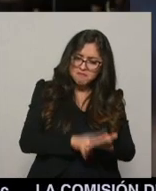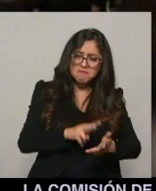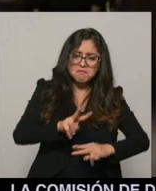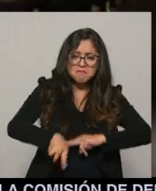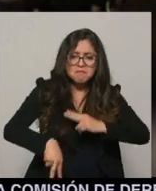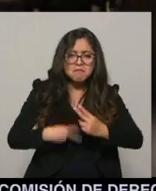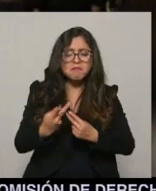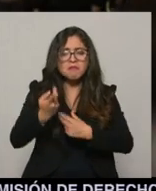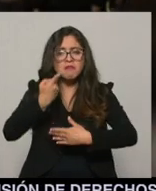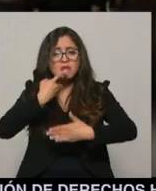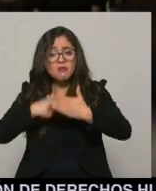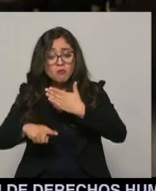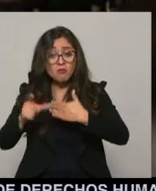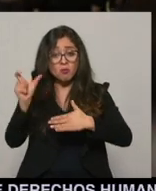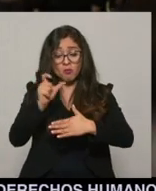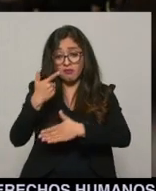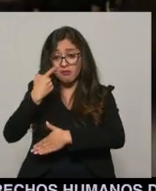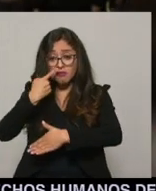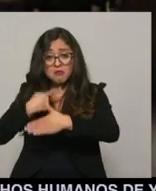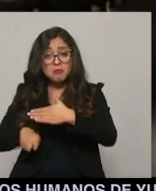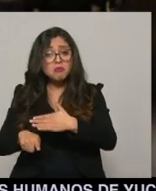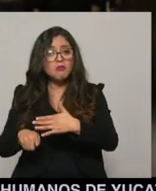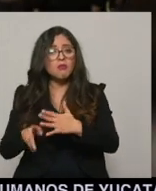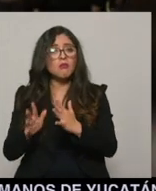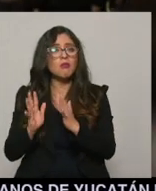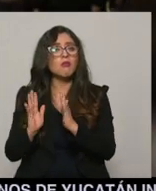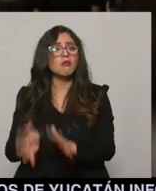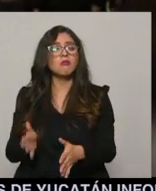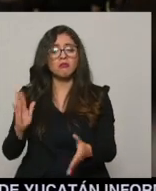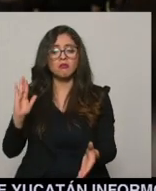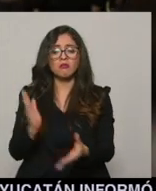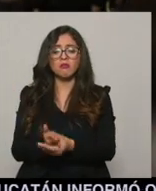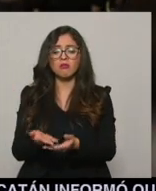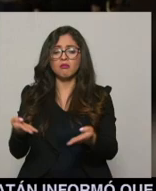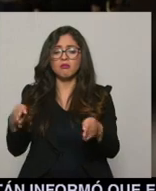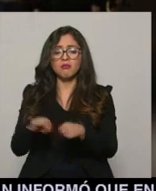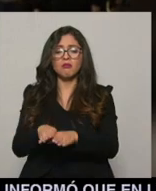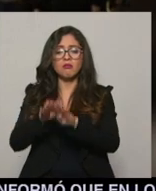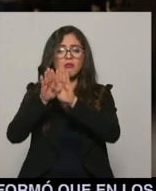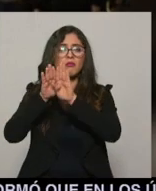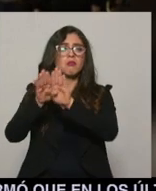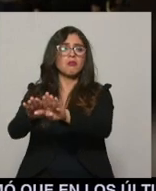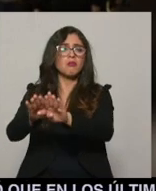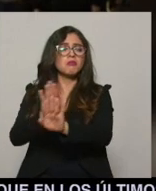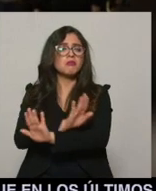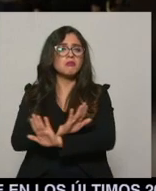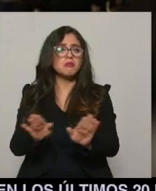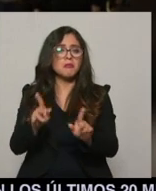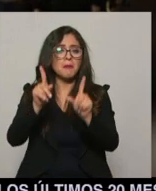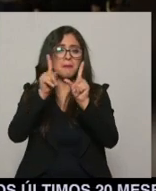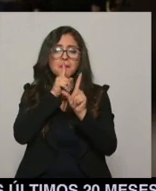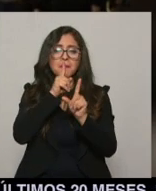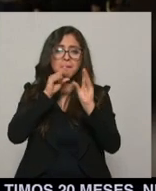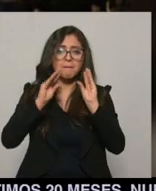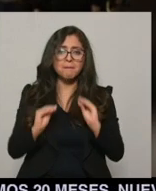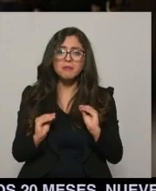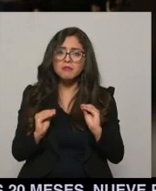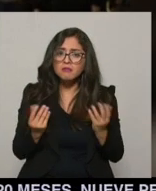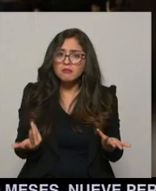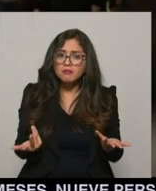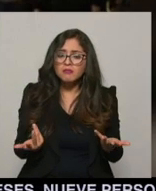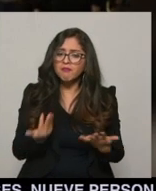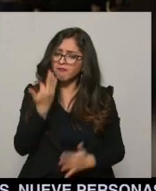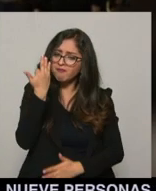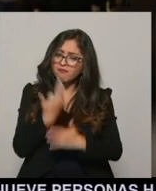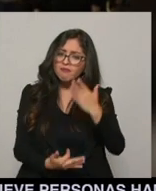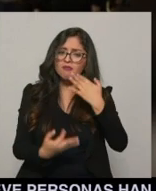y tampoco se les resuelve nada. Sus carpetas son selladas, cerradas, igual encarpetadas, igual silencio. Y no hay justicia,